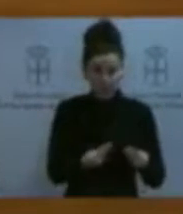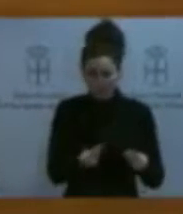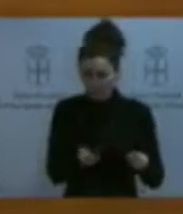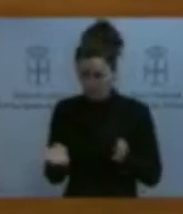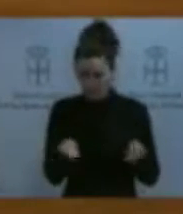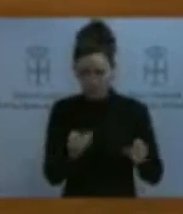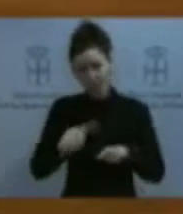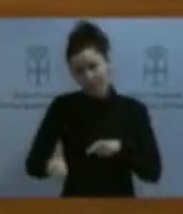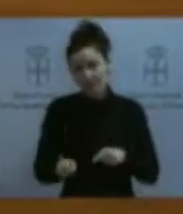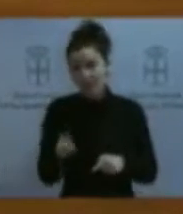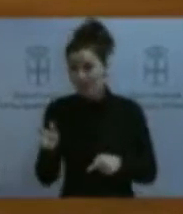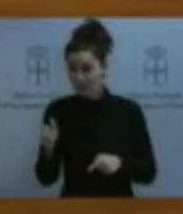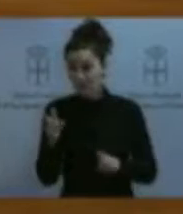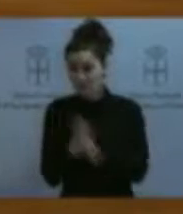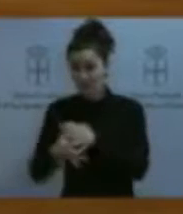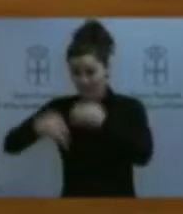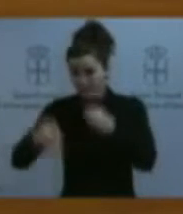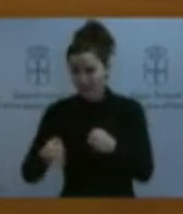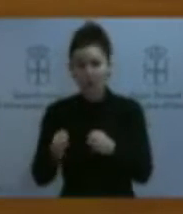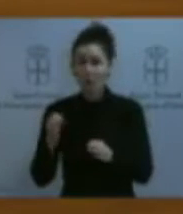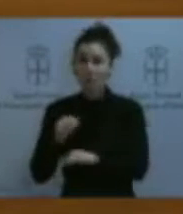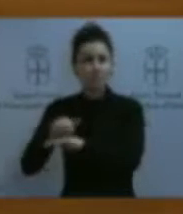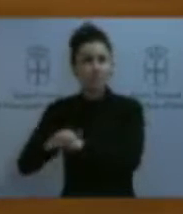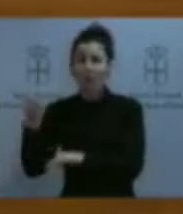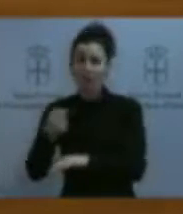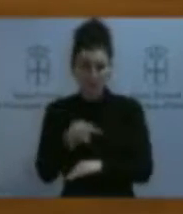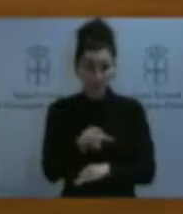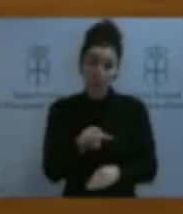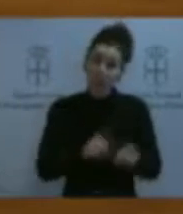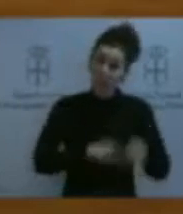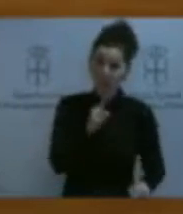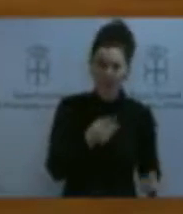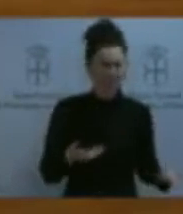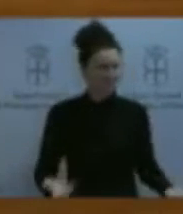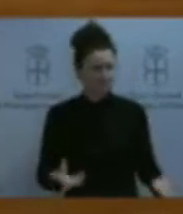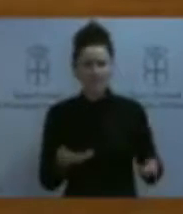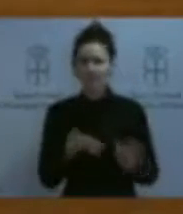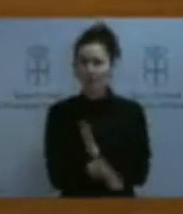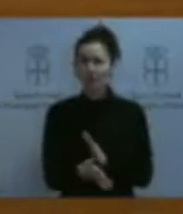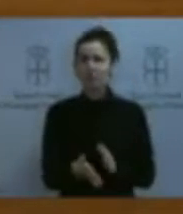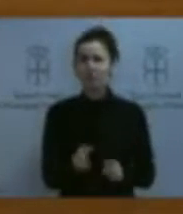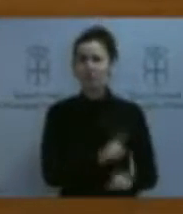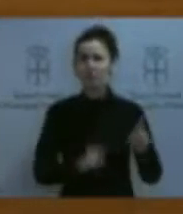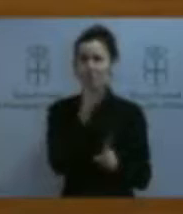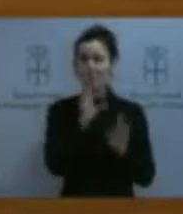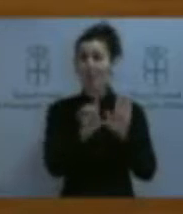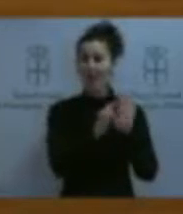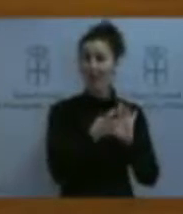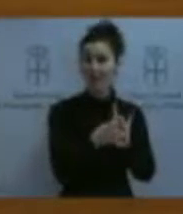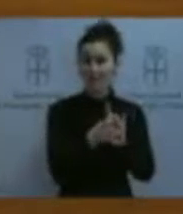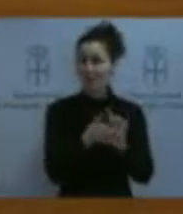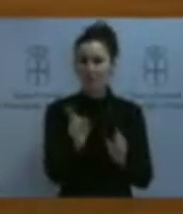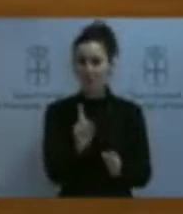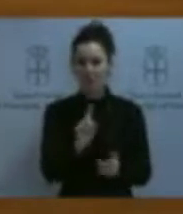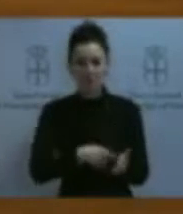año, ¿no? Y eso es grave, no solo por lo que dicen en la ley, sino por los planes que tienen para la próxima década el Partido Socialista, ¿no? Que nos traía